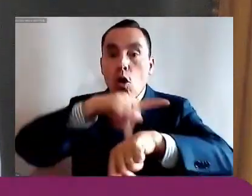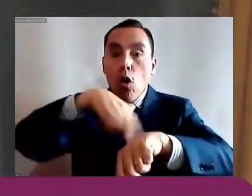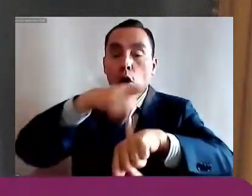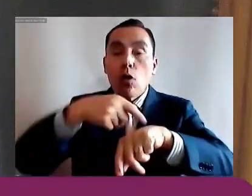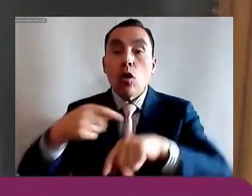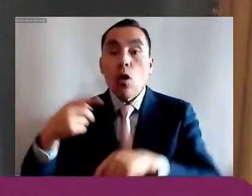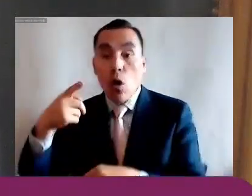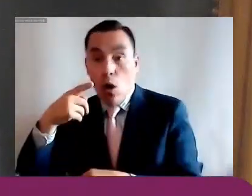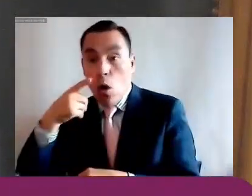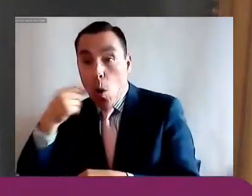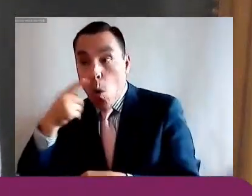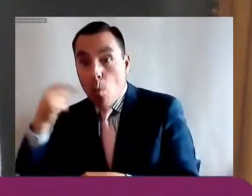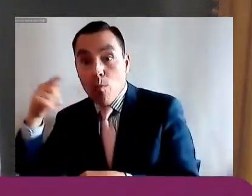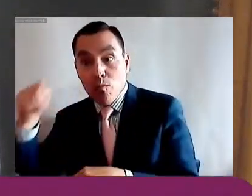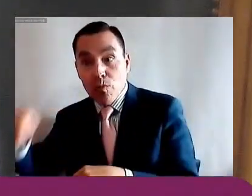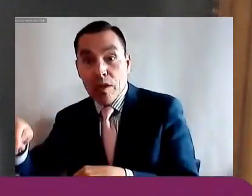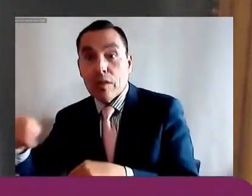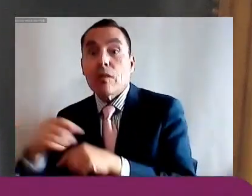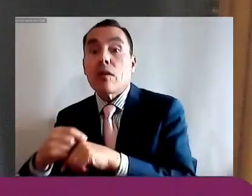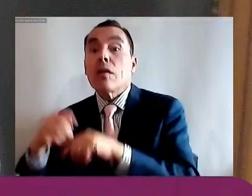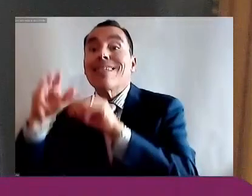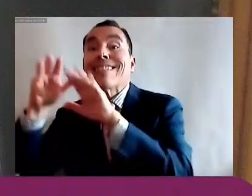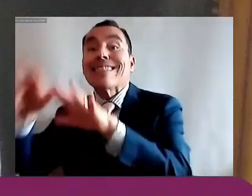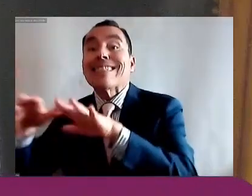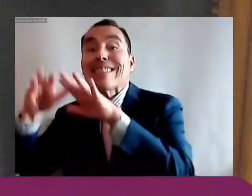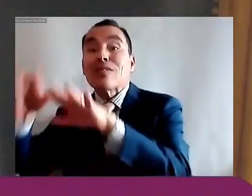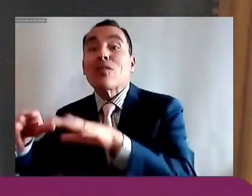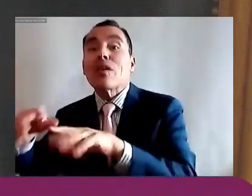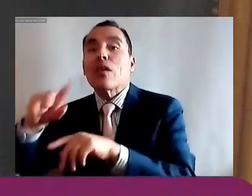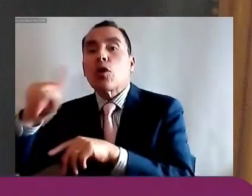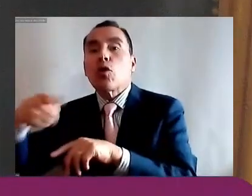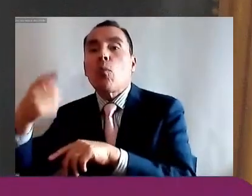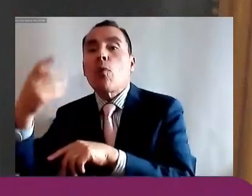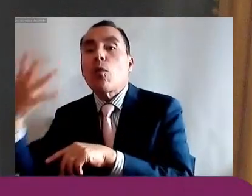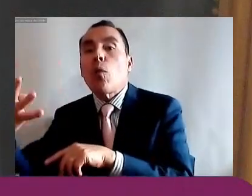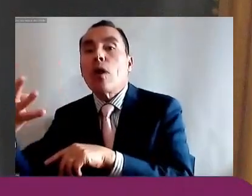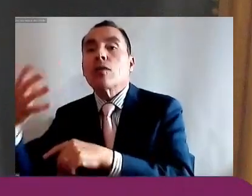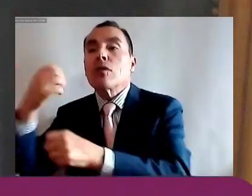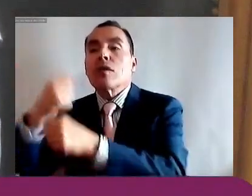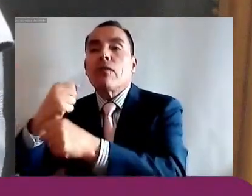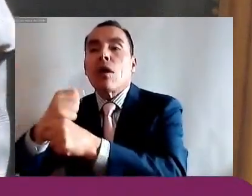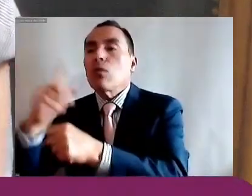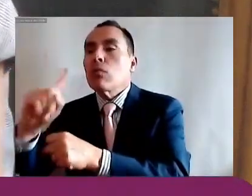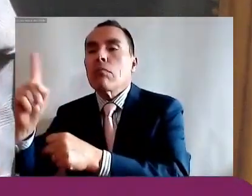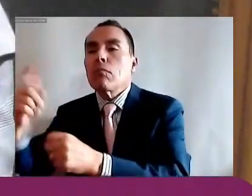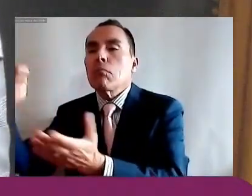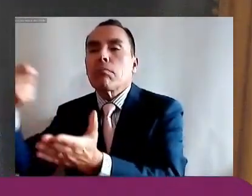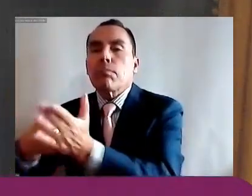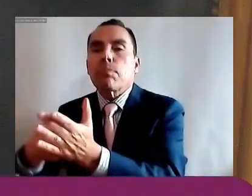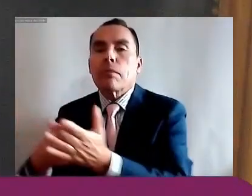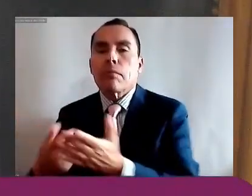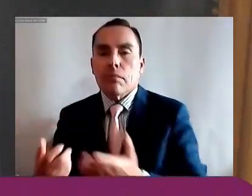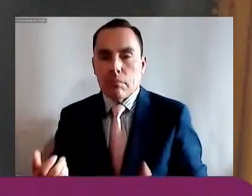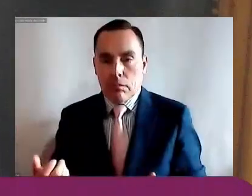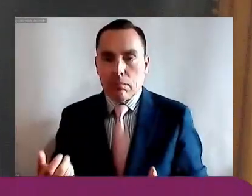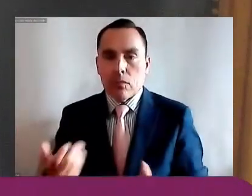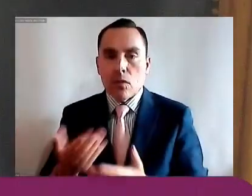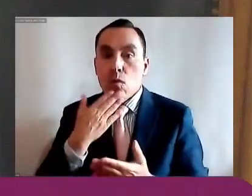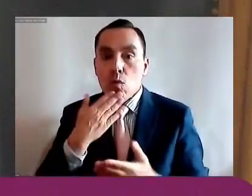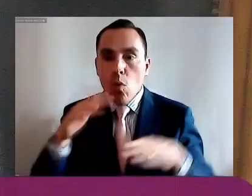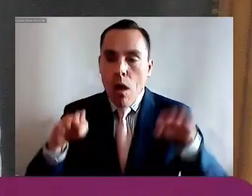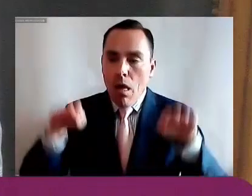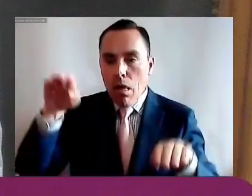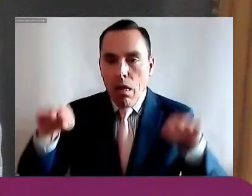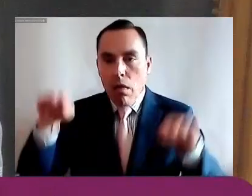Chile dedican 19,4 horas al trabajo no remunerado, exactamente al revés como ustedes ven, y